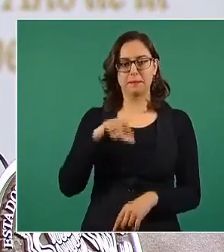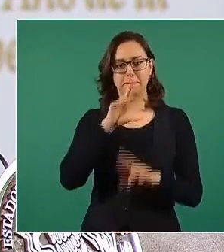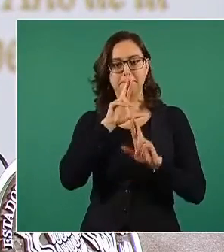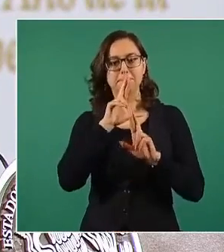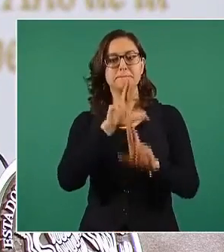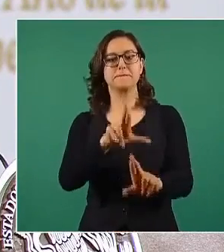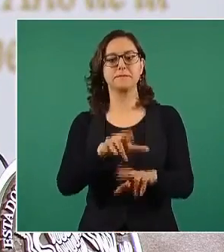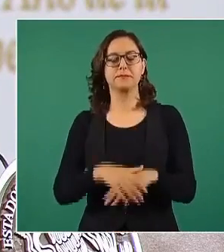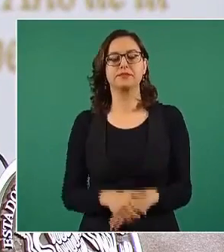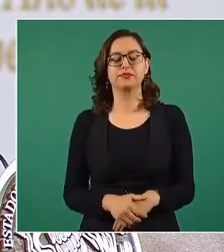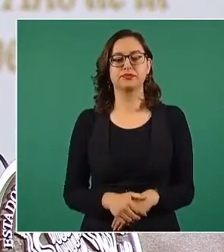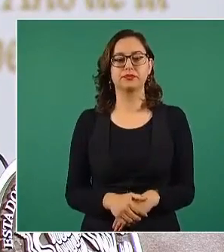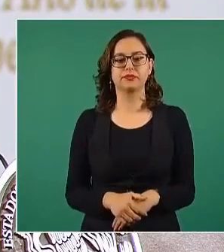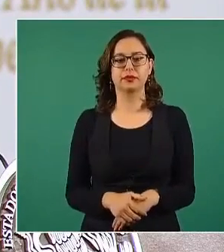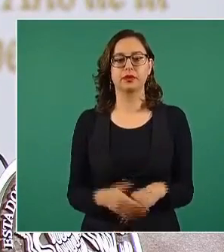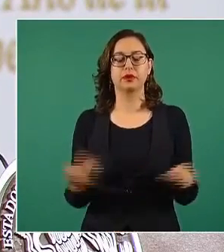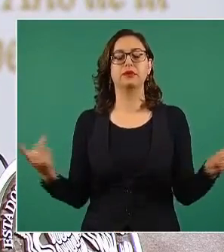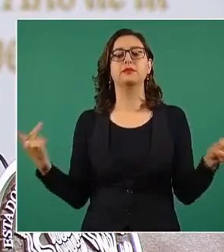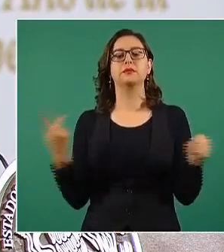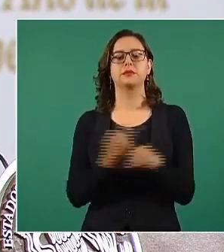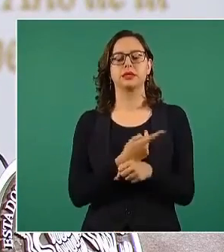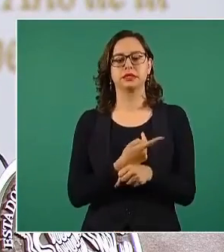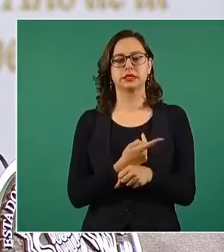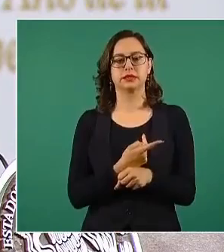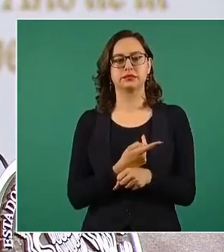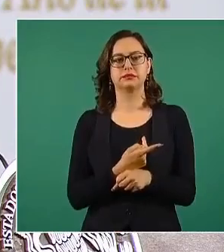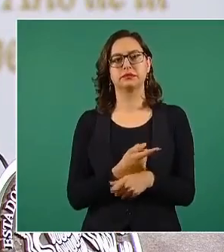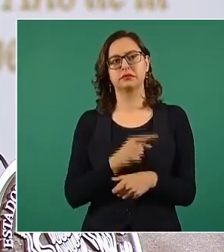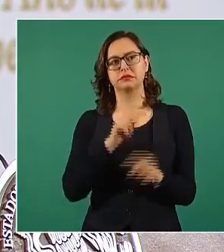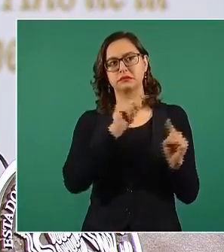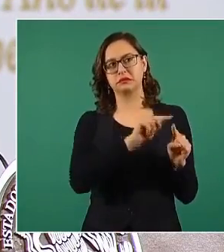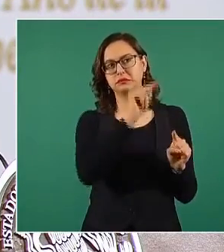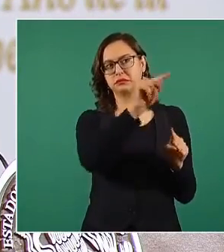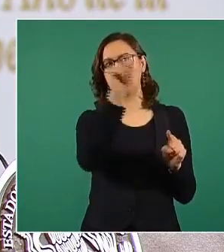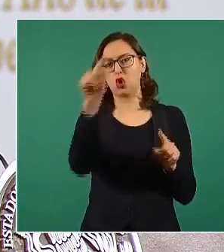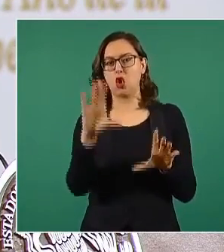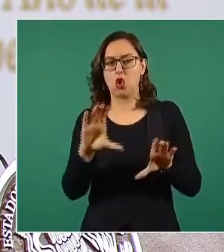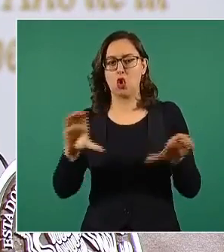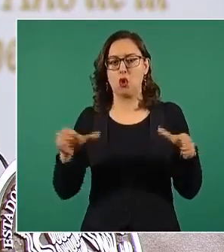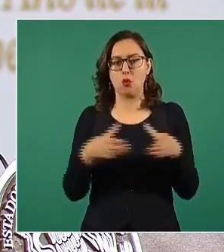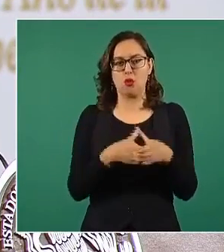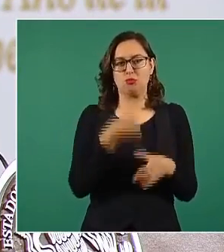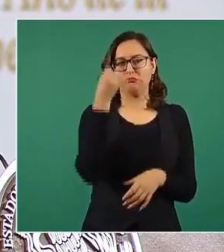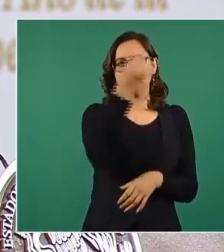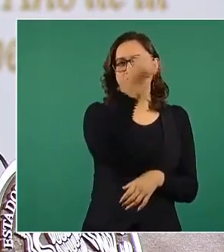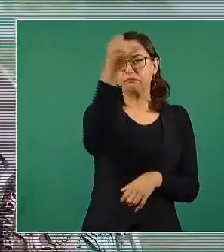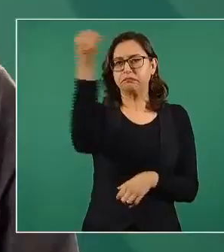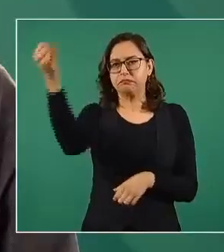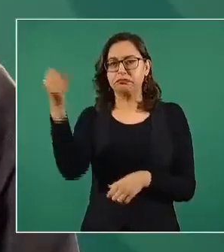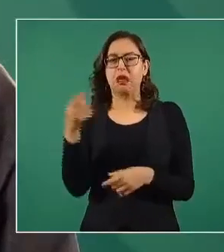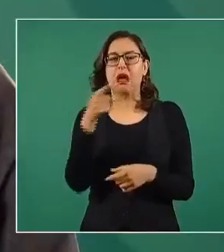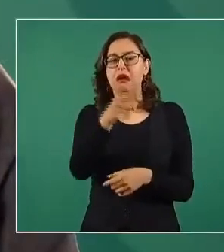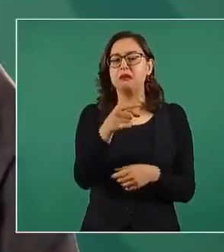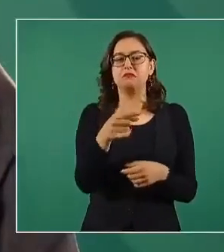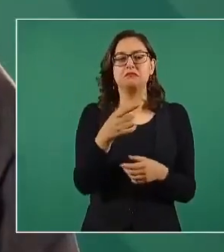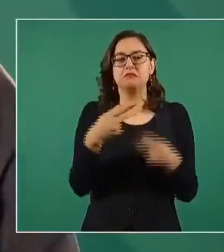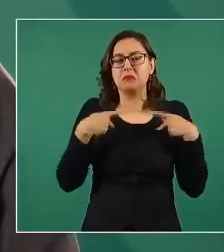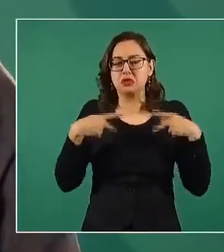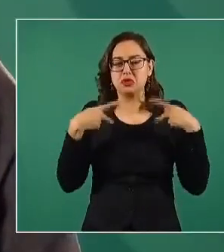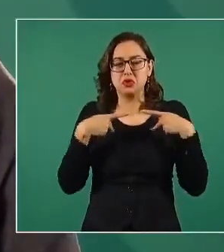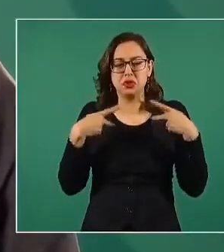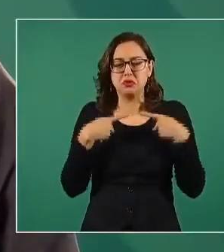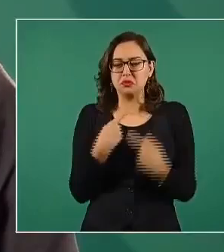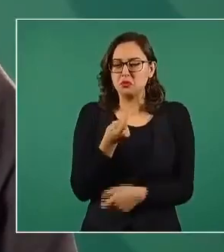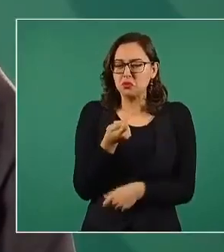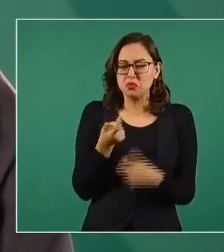educativo para aquellas comunidades lejanas con pocos habitantes? El